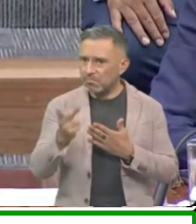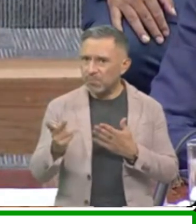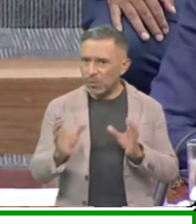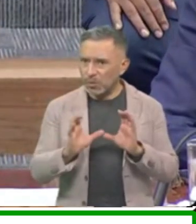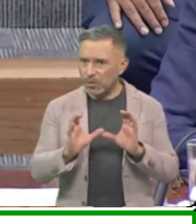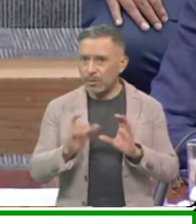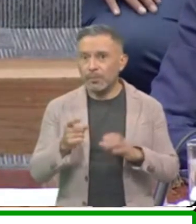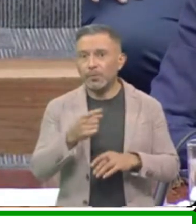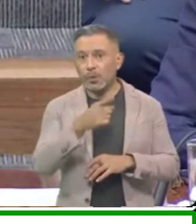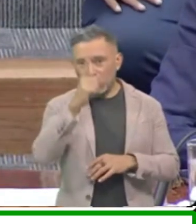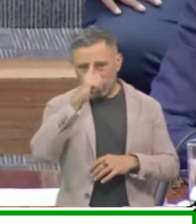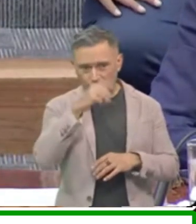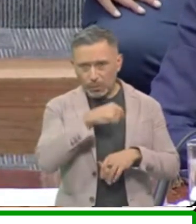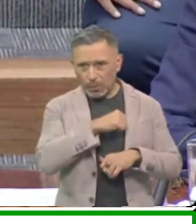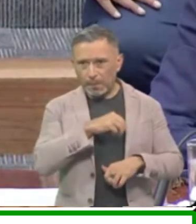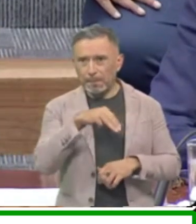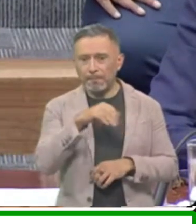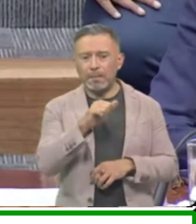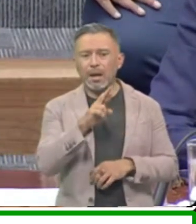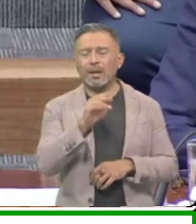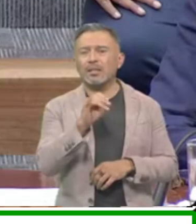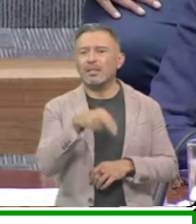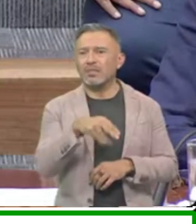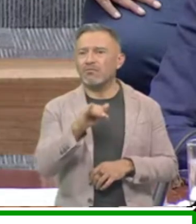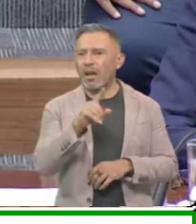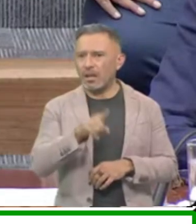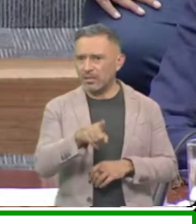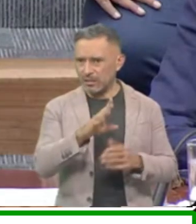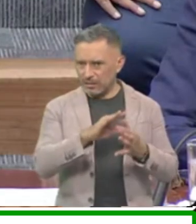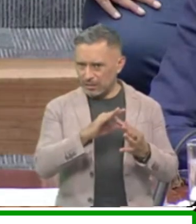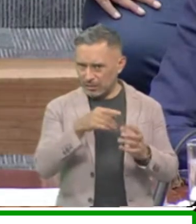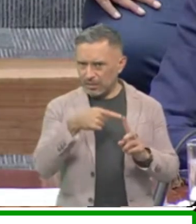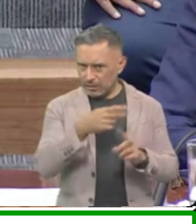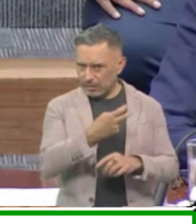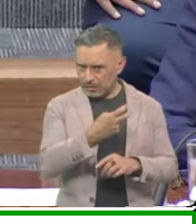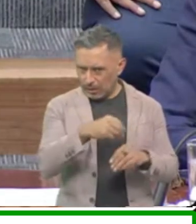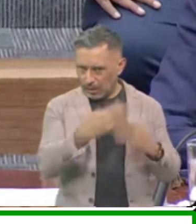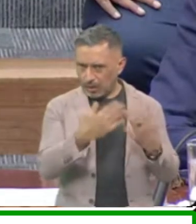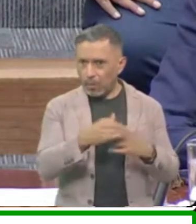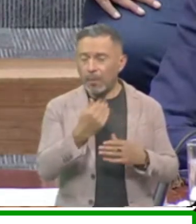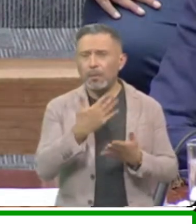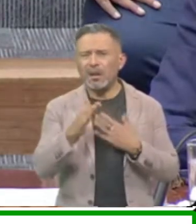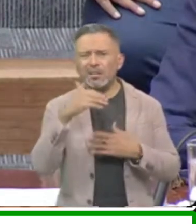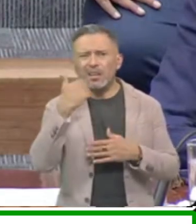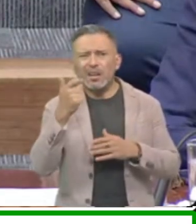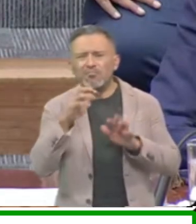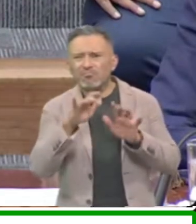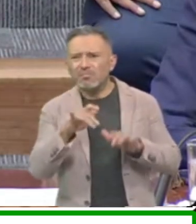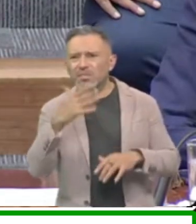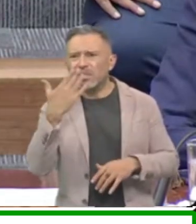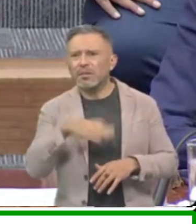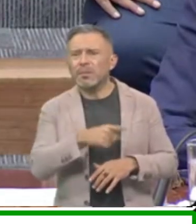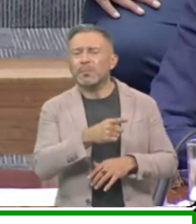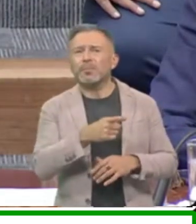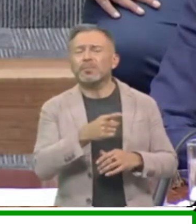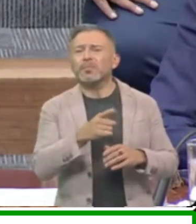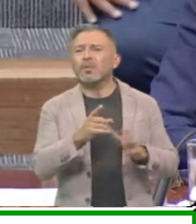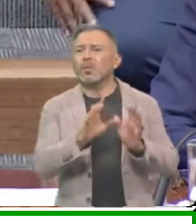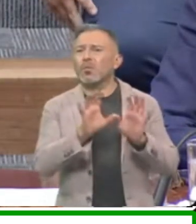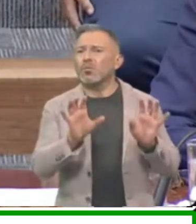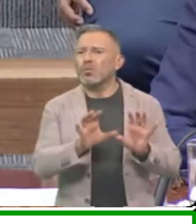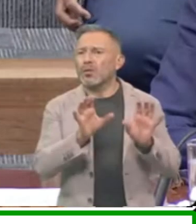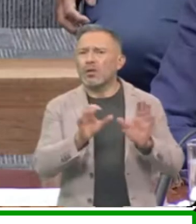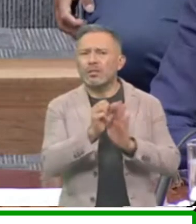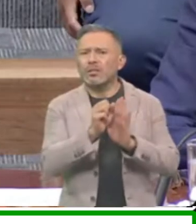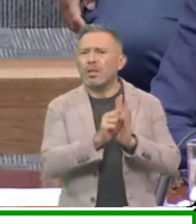consejero Martín Faz hizo una referencia, pero sí queremos tener una información a detalle de qué pasó con el sistema. Yo tengo la